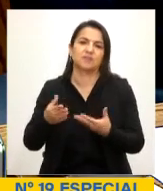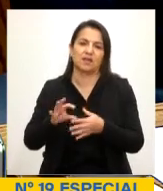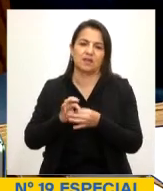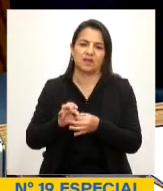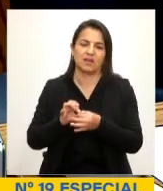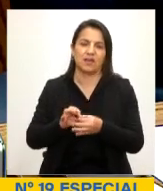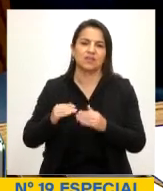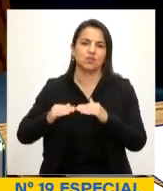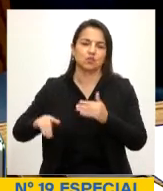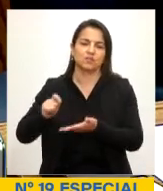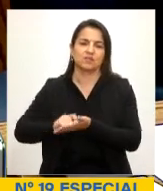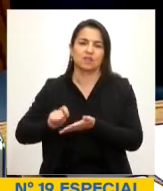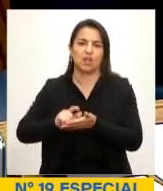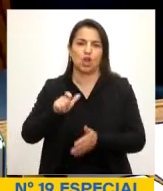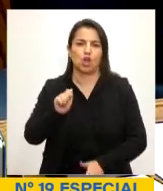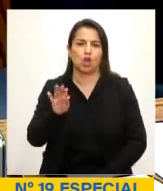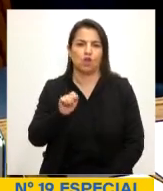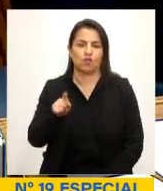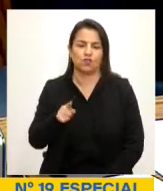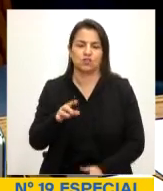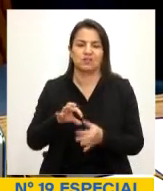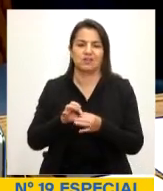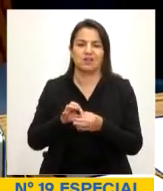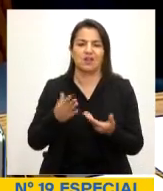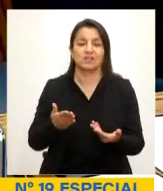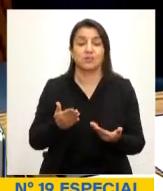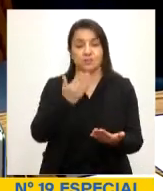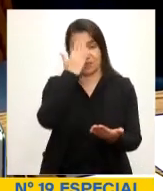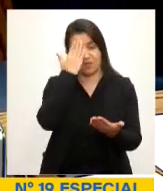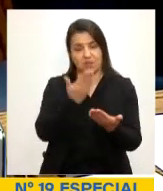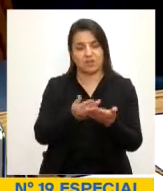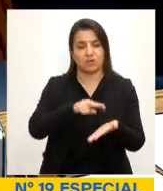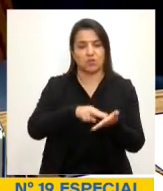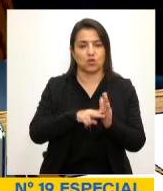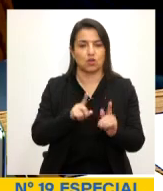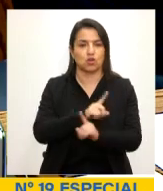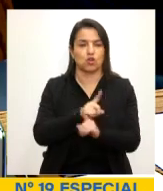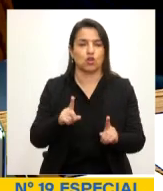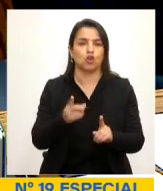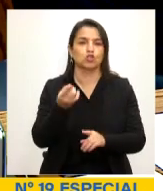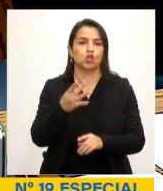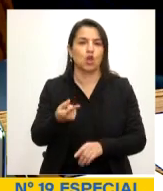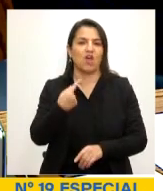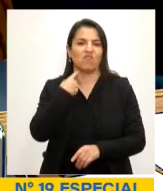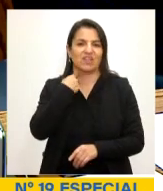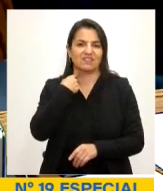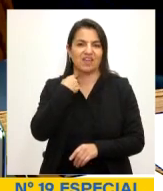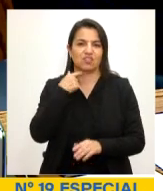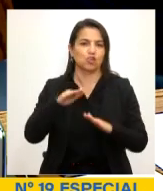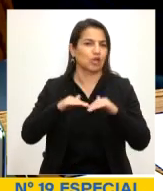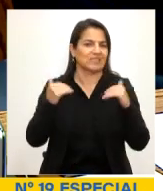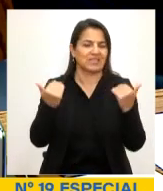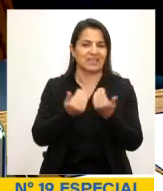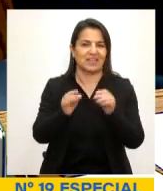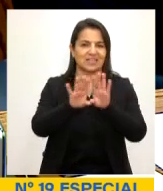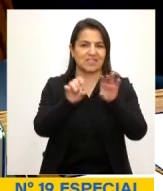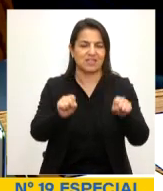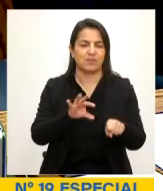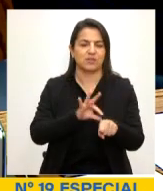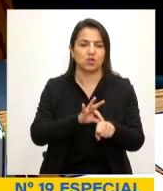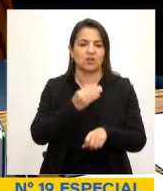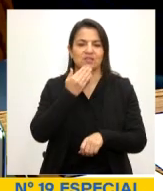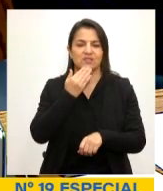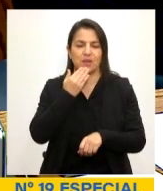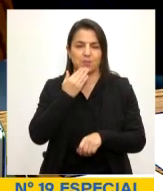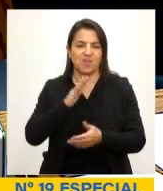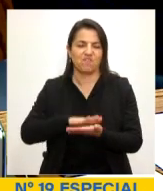nos enfrentamos presidente a una crisis que no solo está amenazando la integridad de nuestro sistema sanitario sino también el bienestar y la seguridad